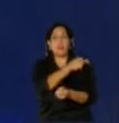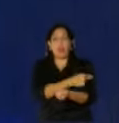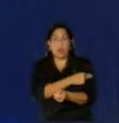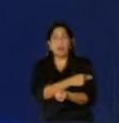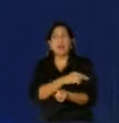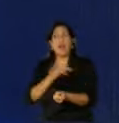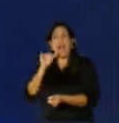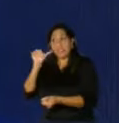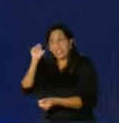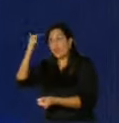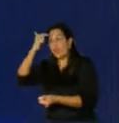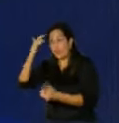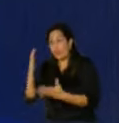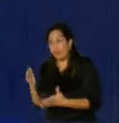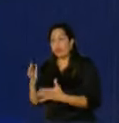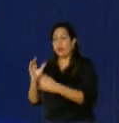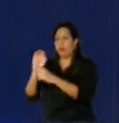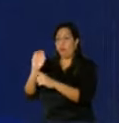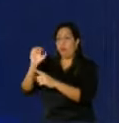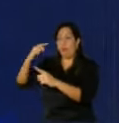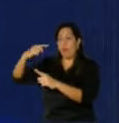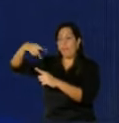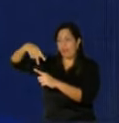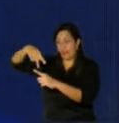gobernadora ayer, con la gente de OGP, con la gente